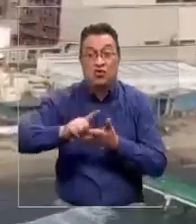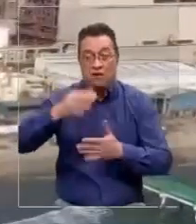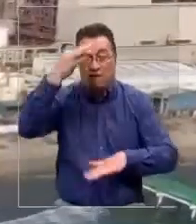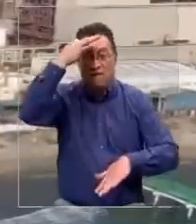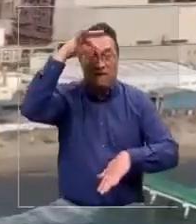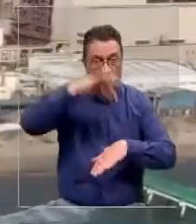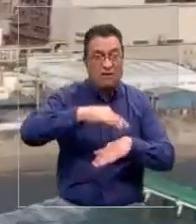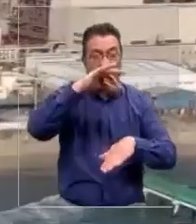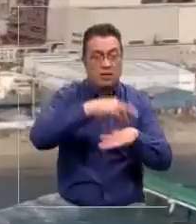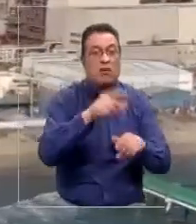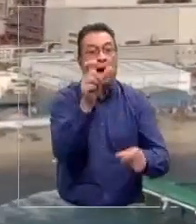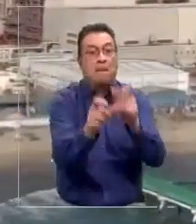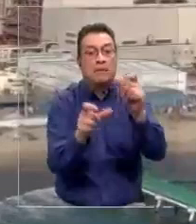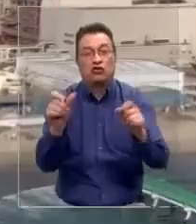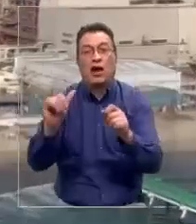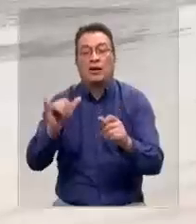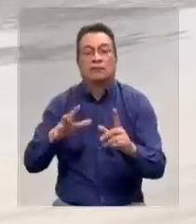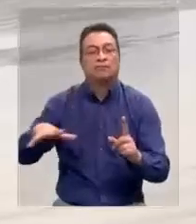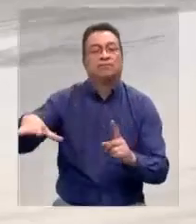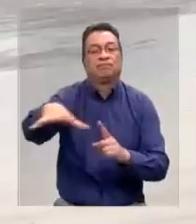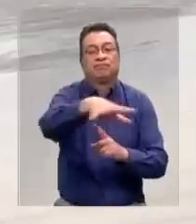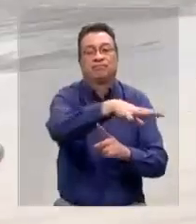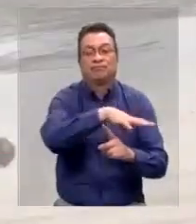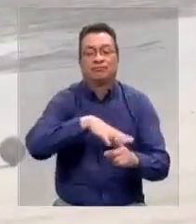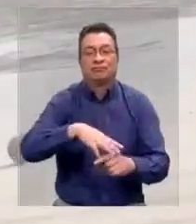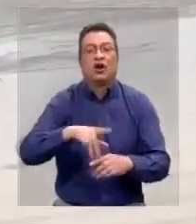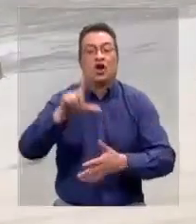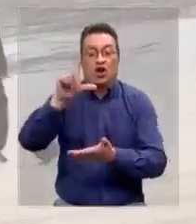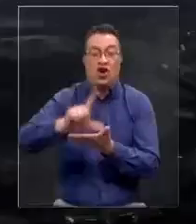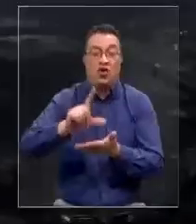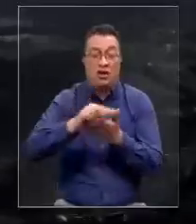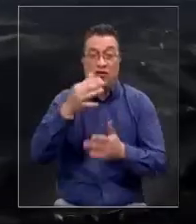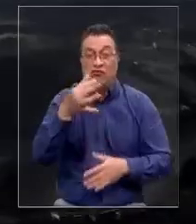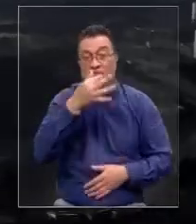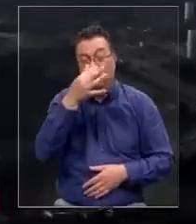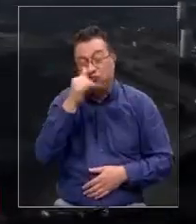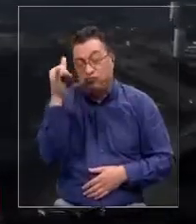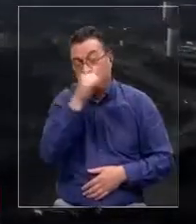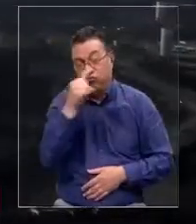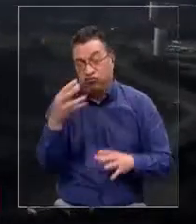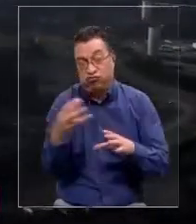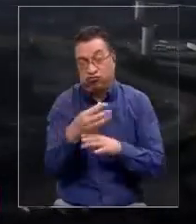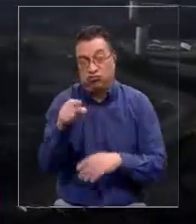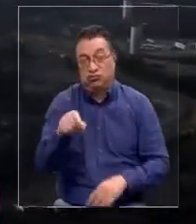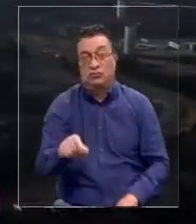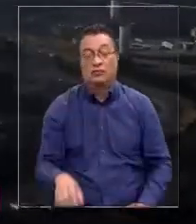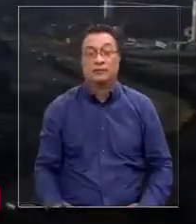enfermando a su gente y a su entorno, en las llamadas zonas de sacrificio.